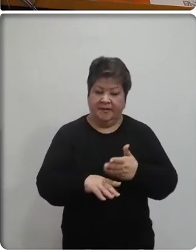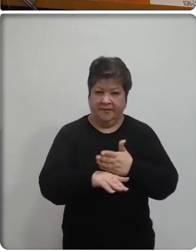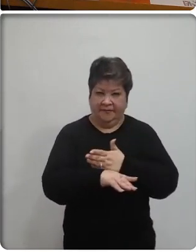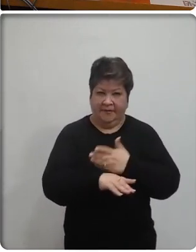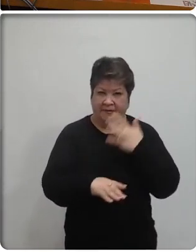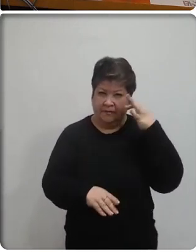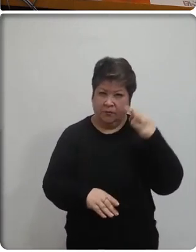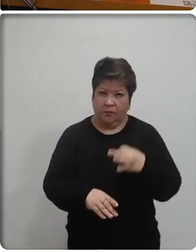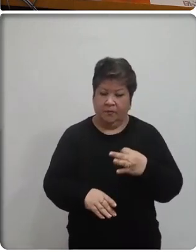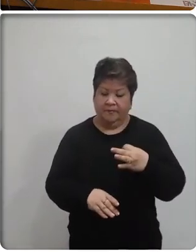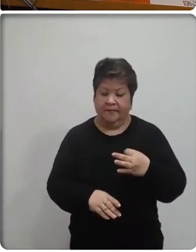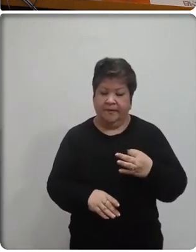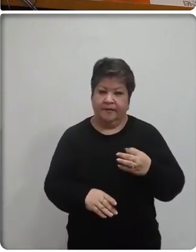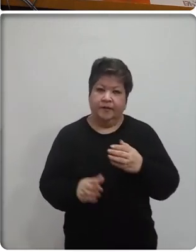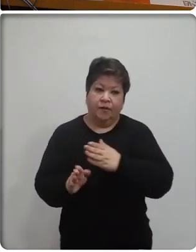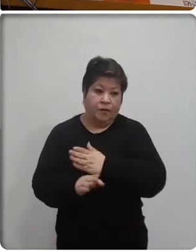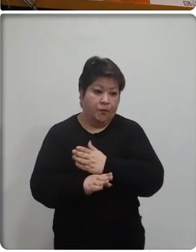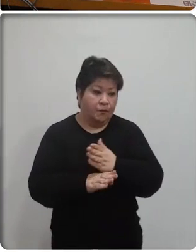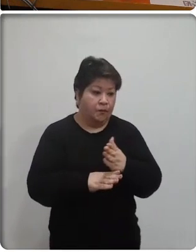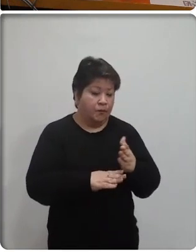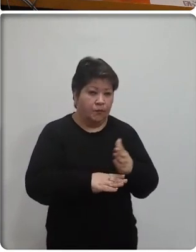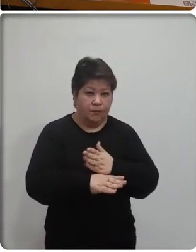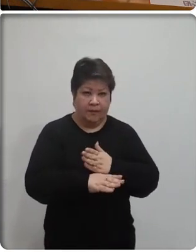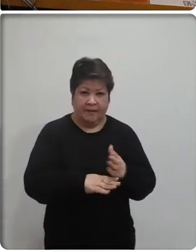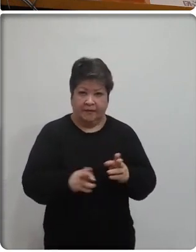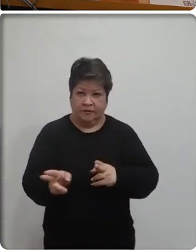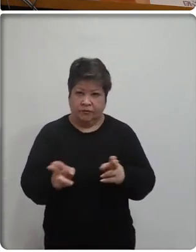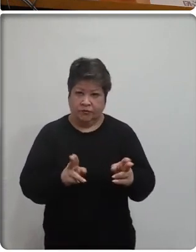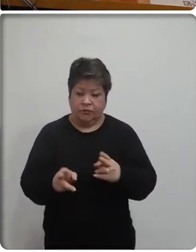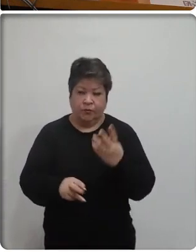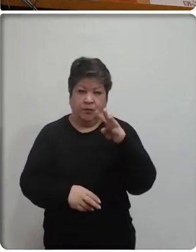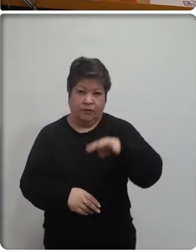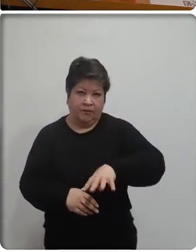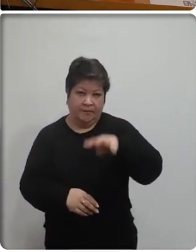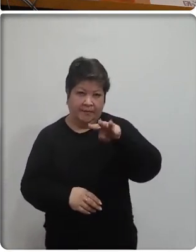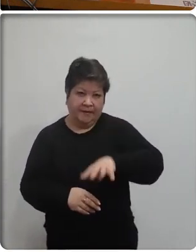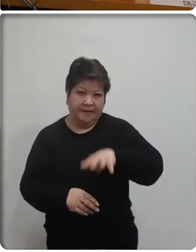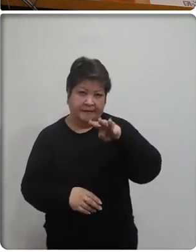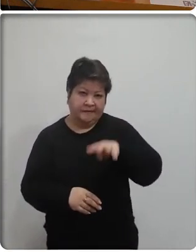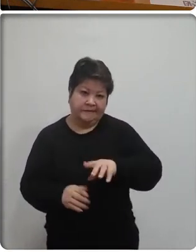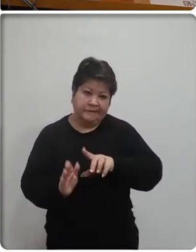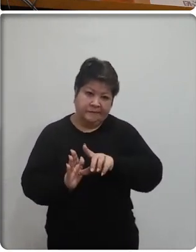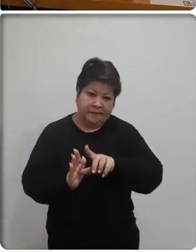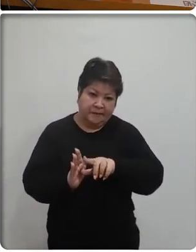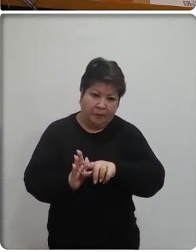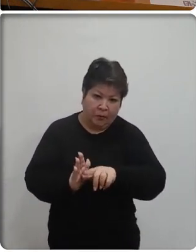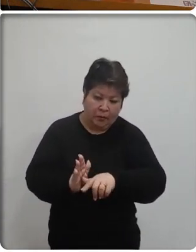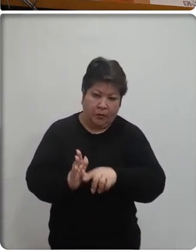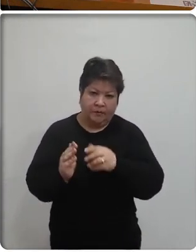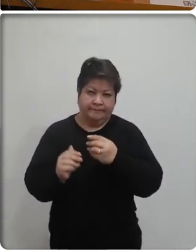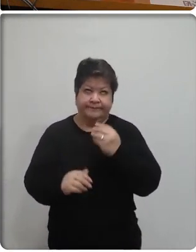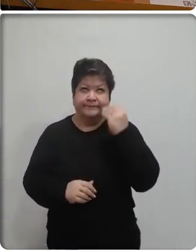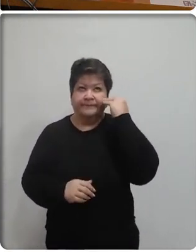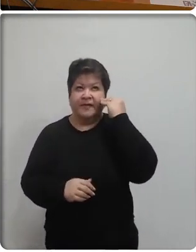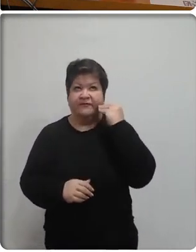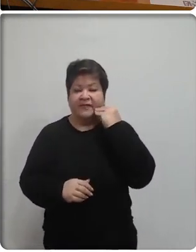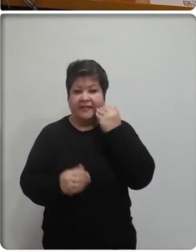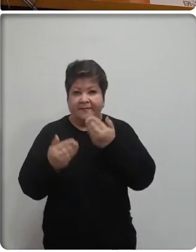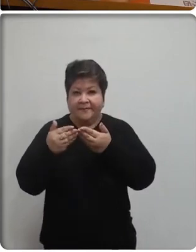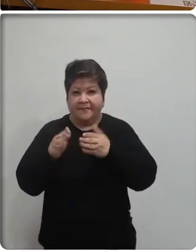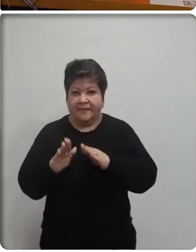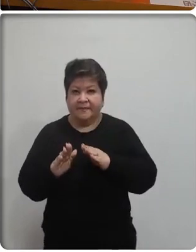tuviese una duración de 4 meses. Se atrasó un poquito lo que era el inicio, que estaba pensado para abril, pero como vieron la